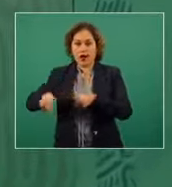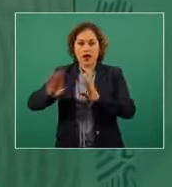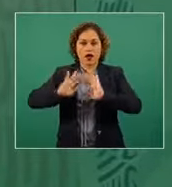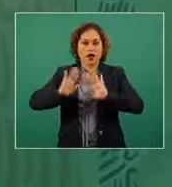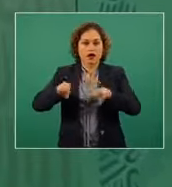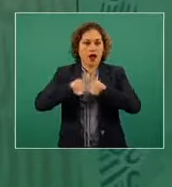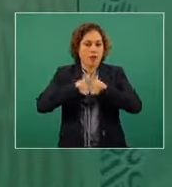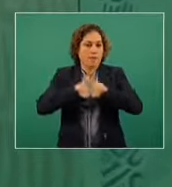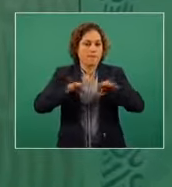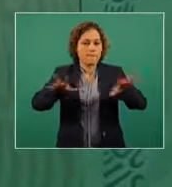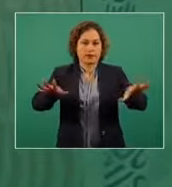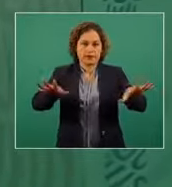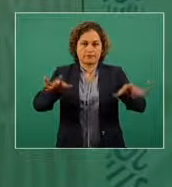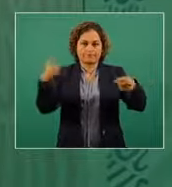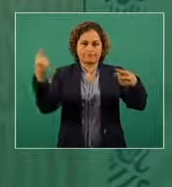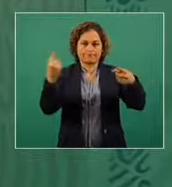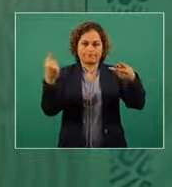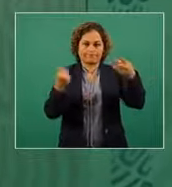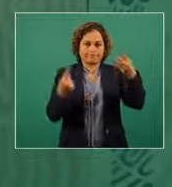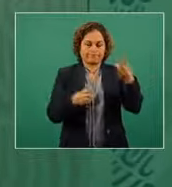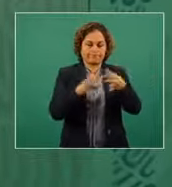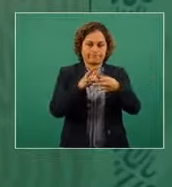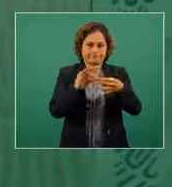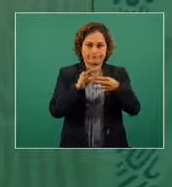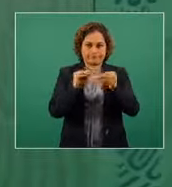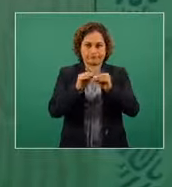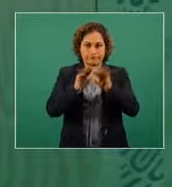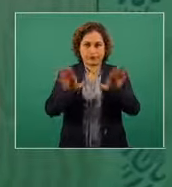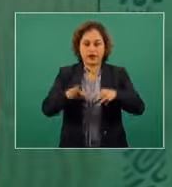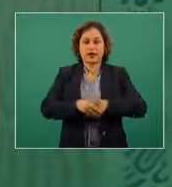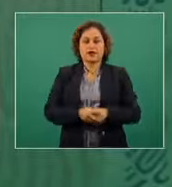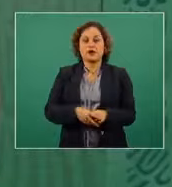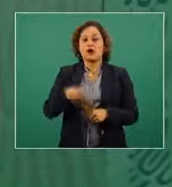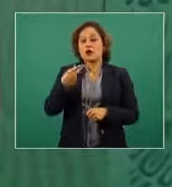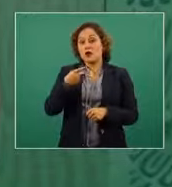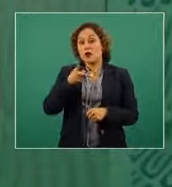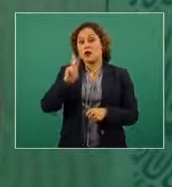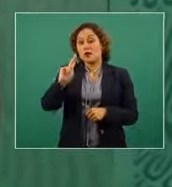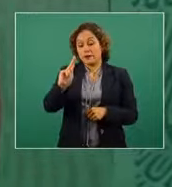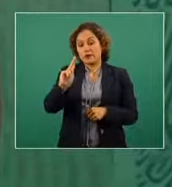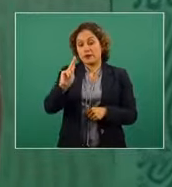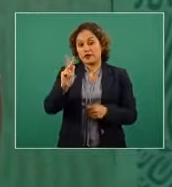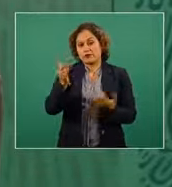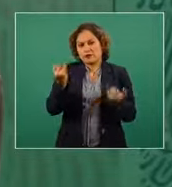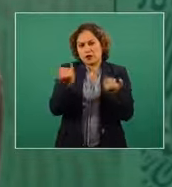pero comienza un día como hoy